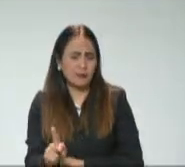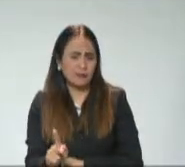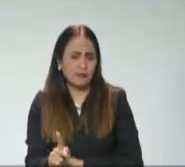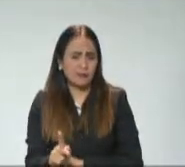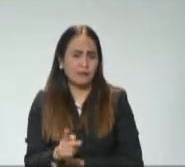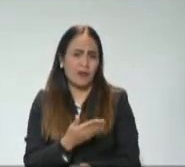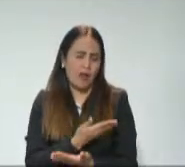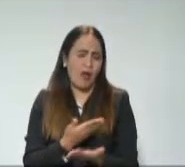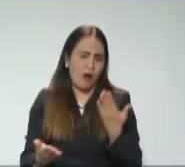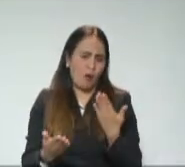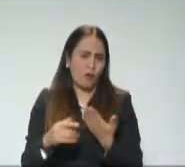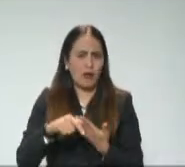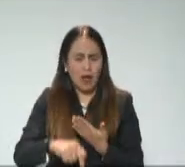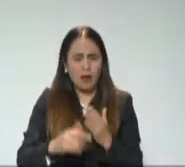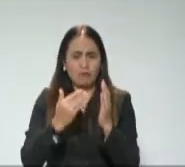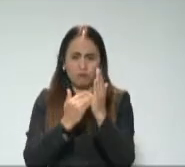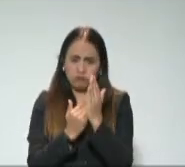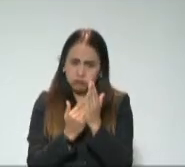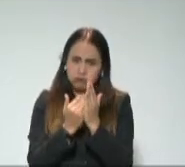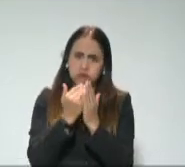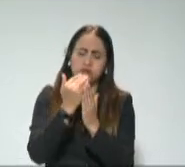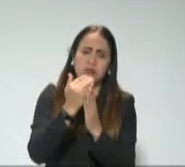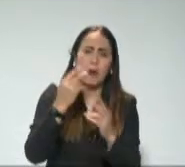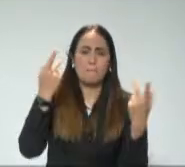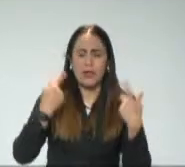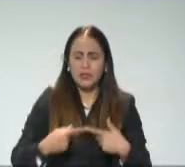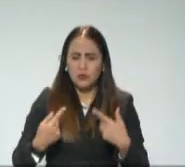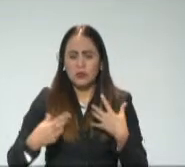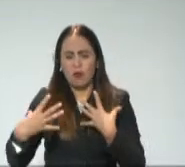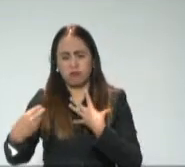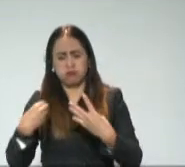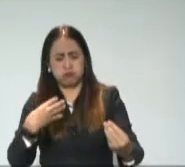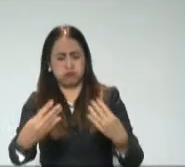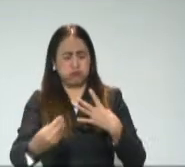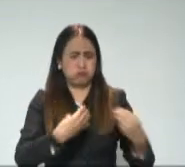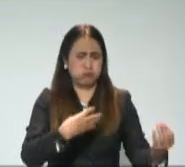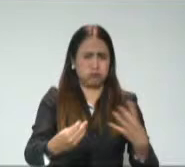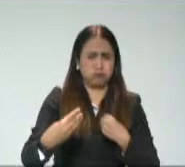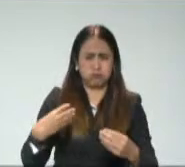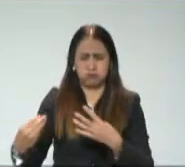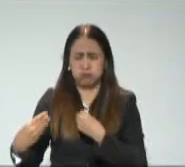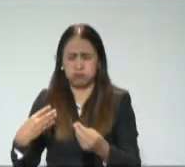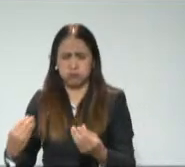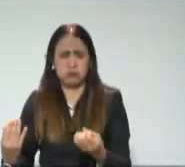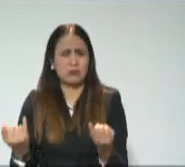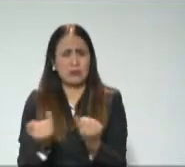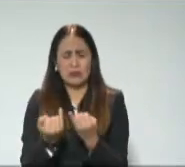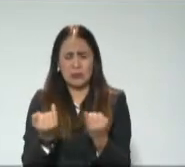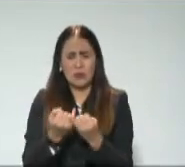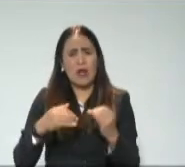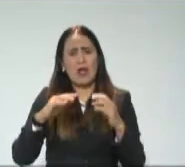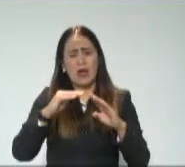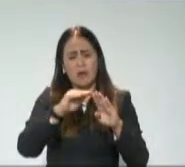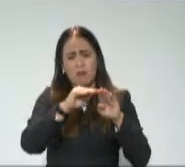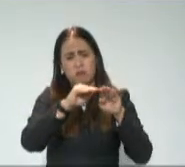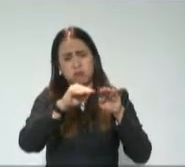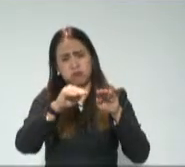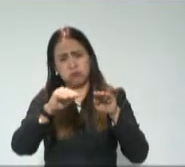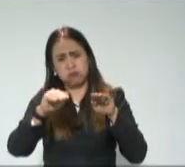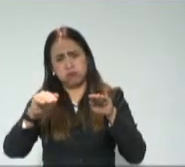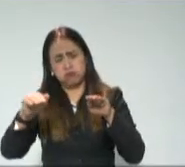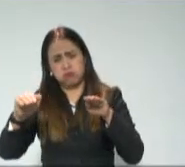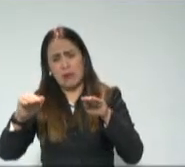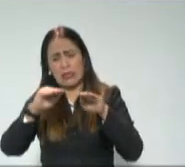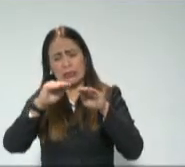observado de un aumento de la epidemia y eventualmente un estancamiento una planeamiento